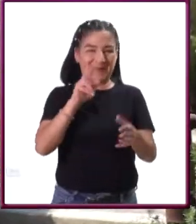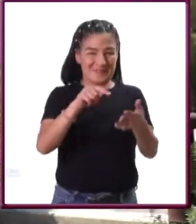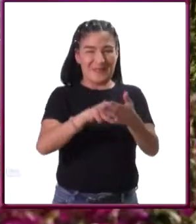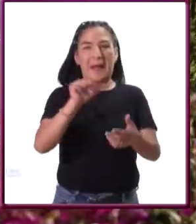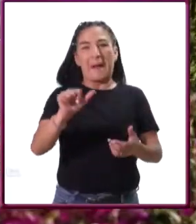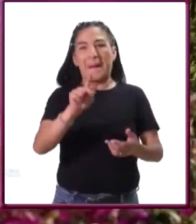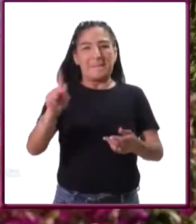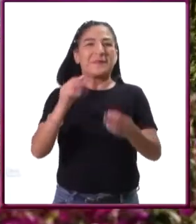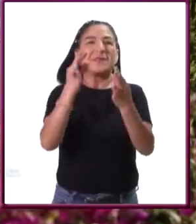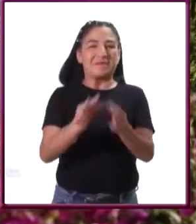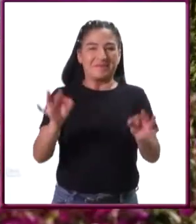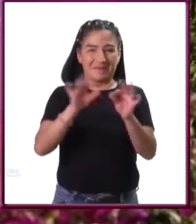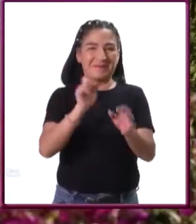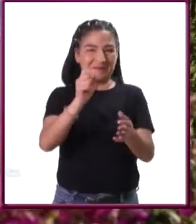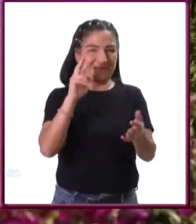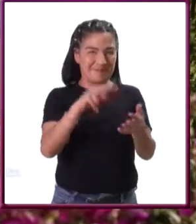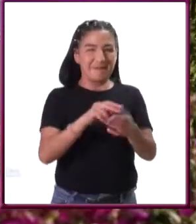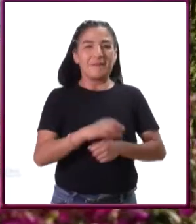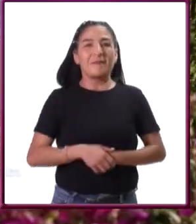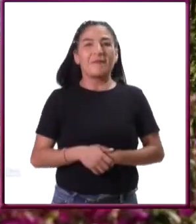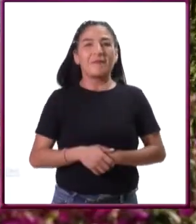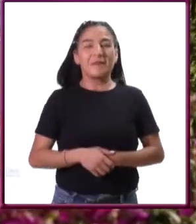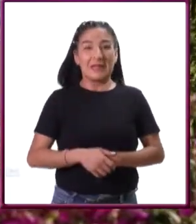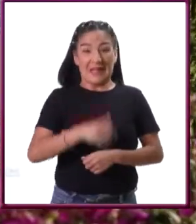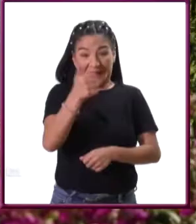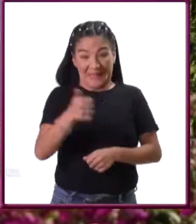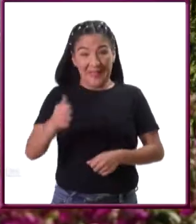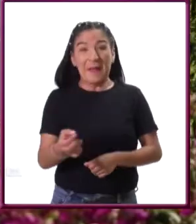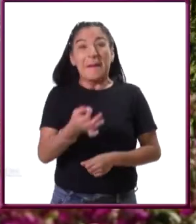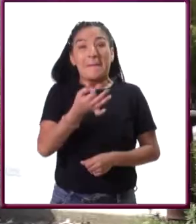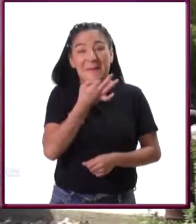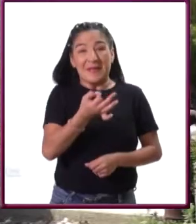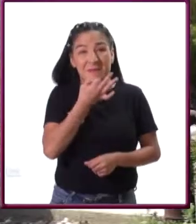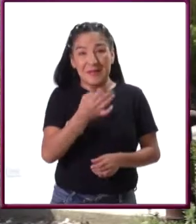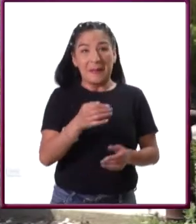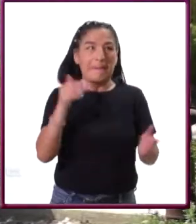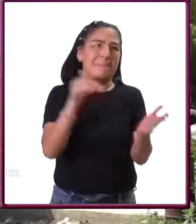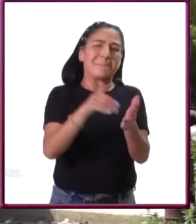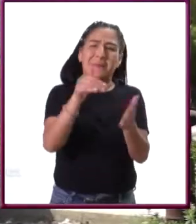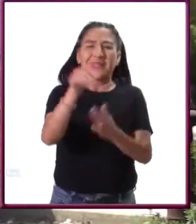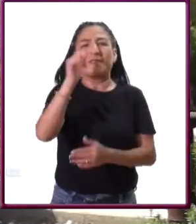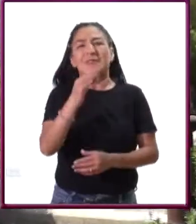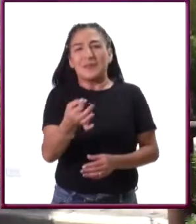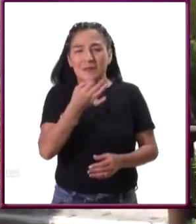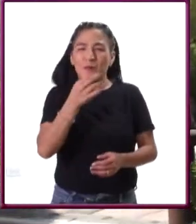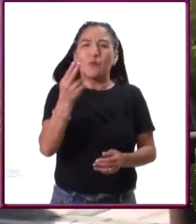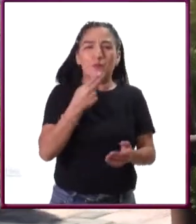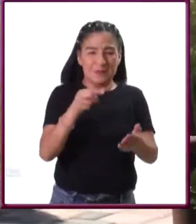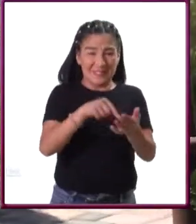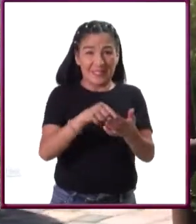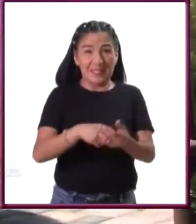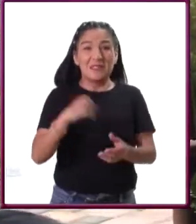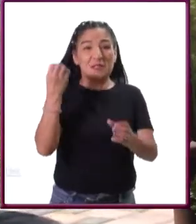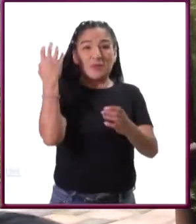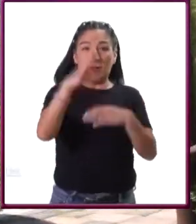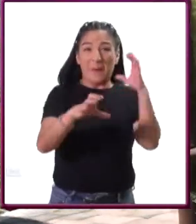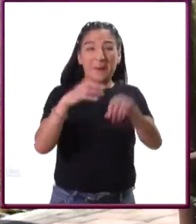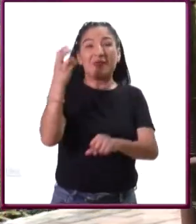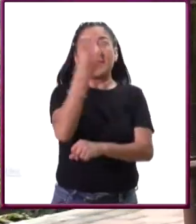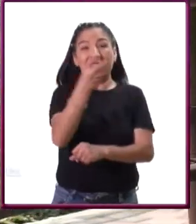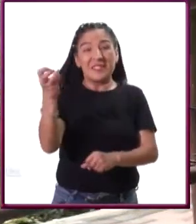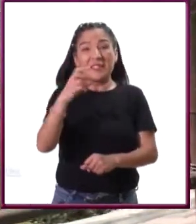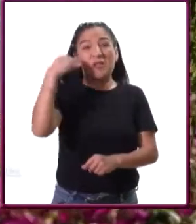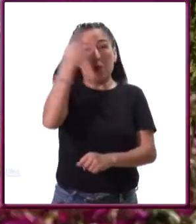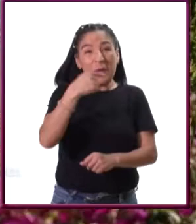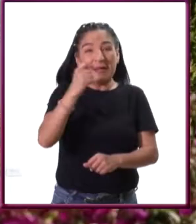video. Cada minuto sus usuarios, millones de usuarios, suben un promedio de 300 horas de video. Y solo en